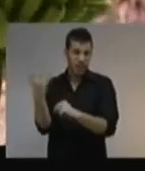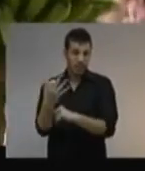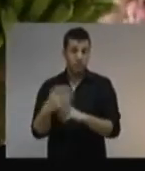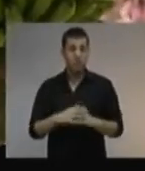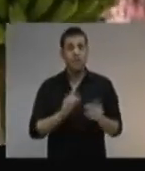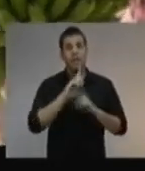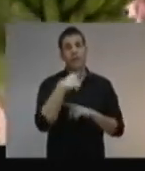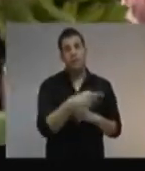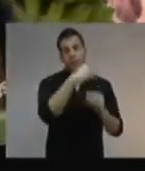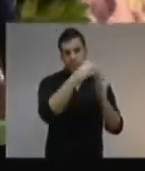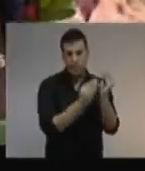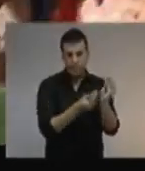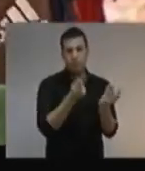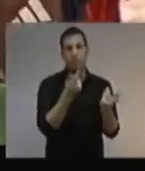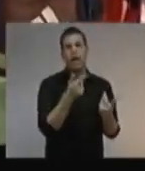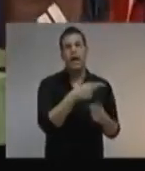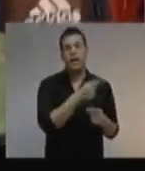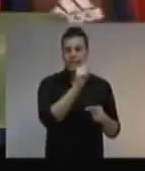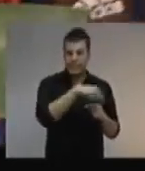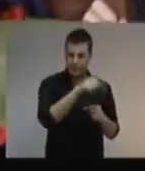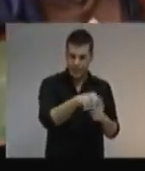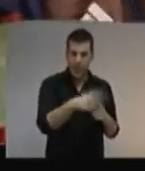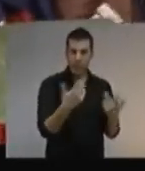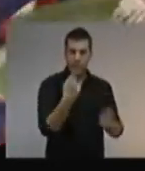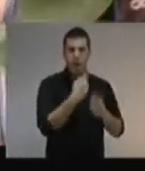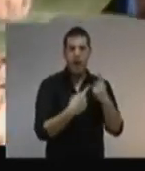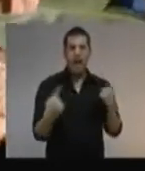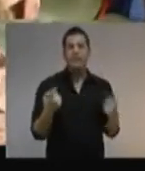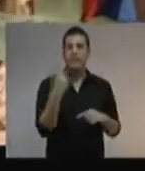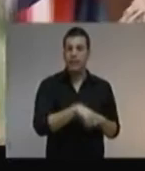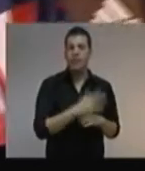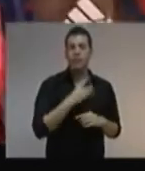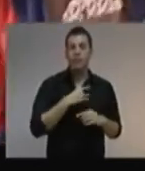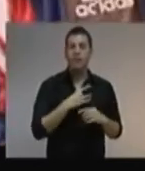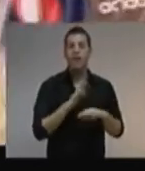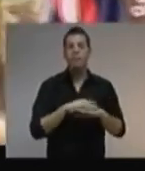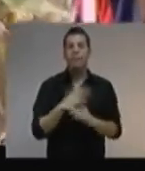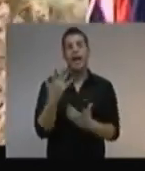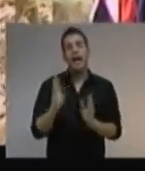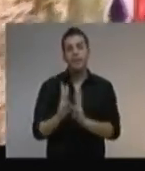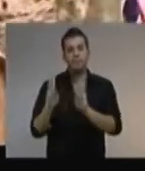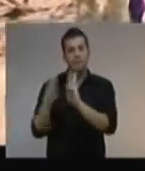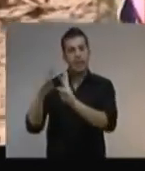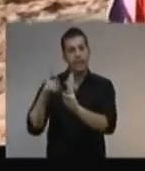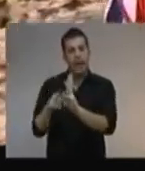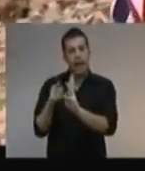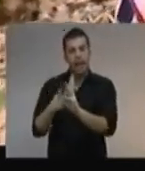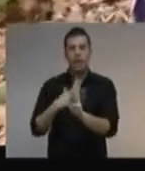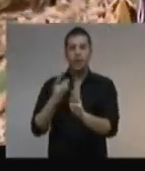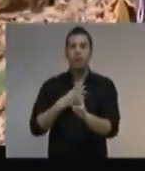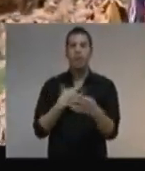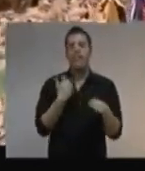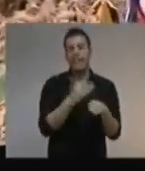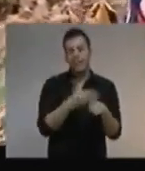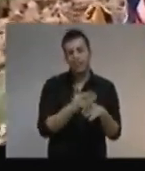se planta con semilla, pero también a veces se utilizan los propios esquejes de la planta. Sí. Y hay una cosa muy curiosa que vosotros llamáis